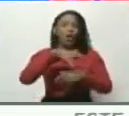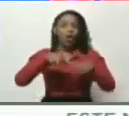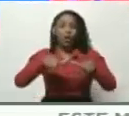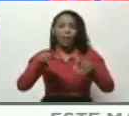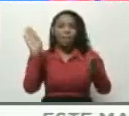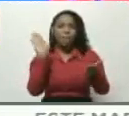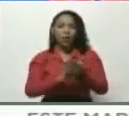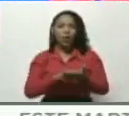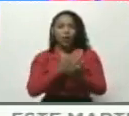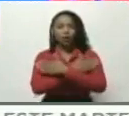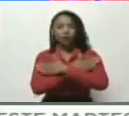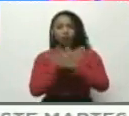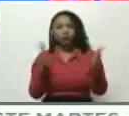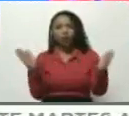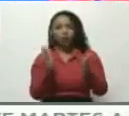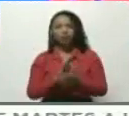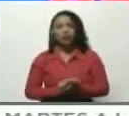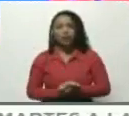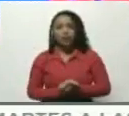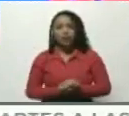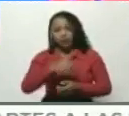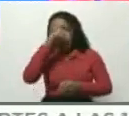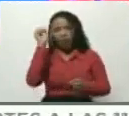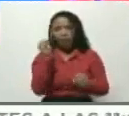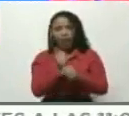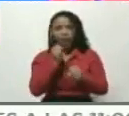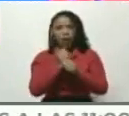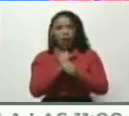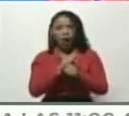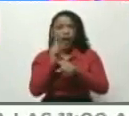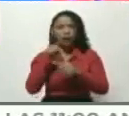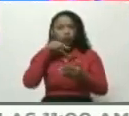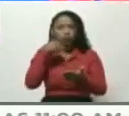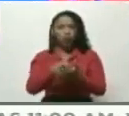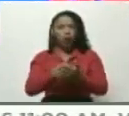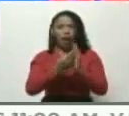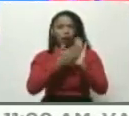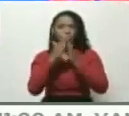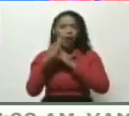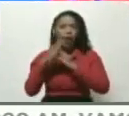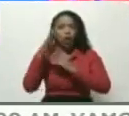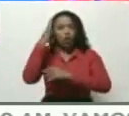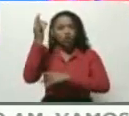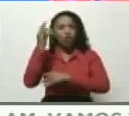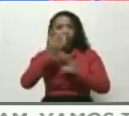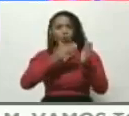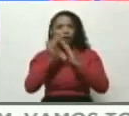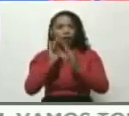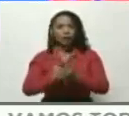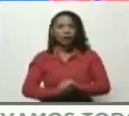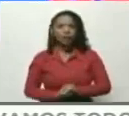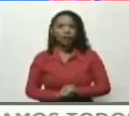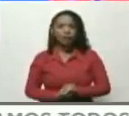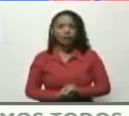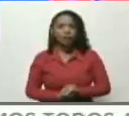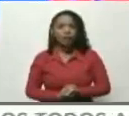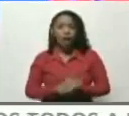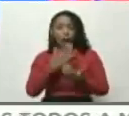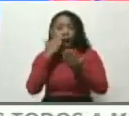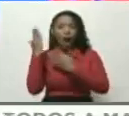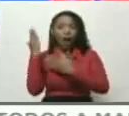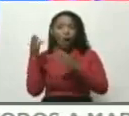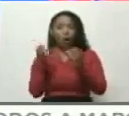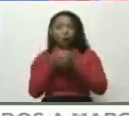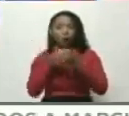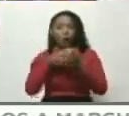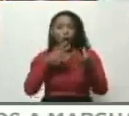ponerlos al servicio de la gestión. Ahí están llamadas las comunas y los consejos comunales. Ahí están llamados los comités